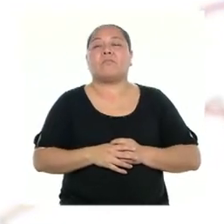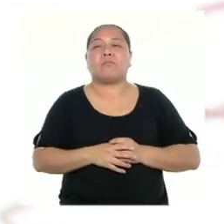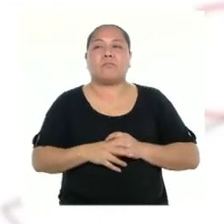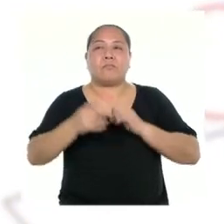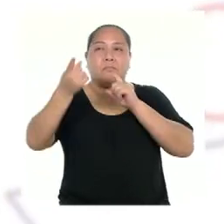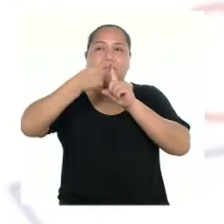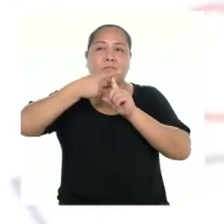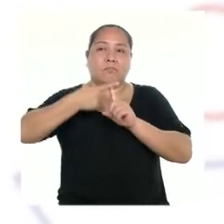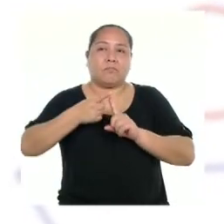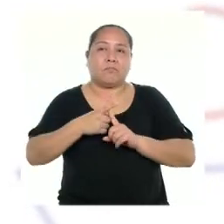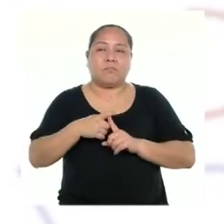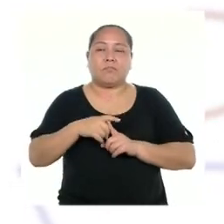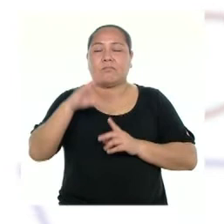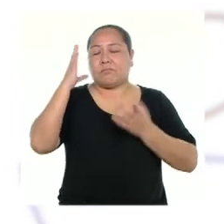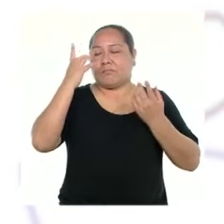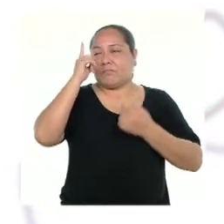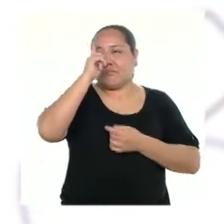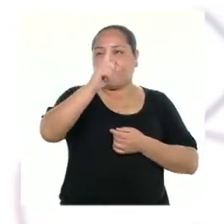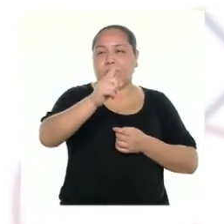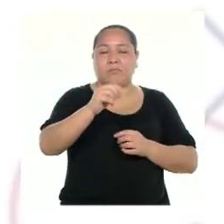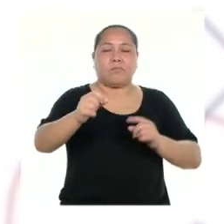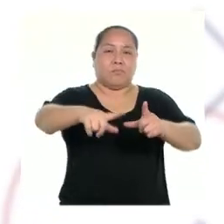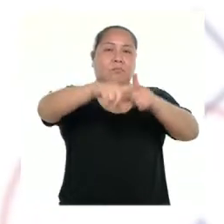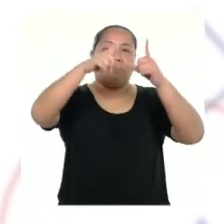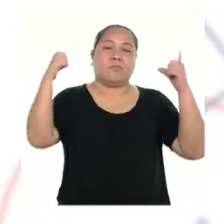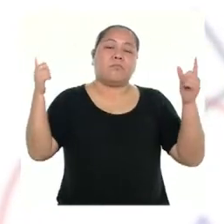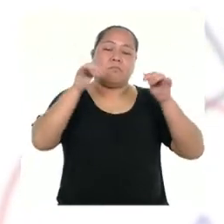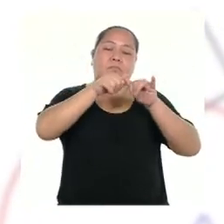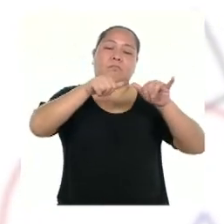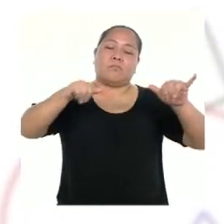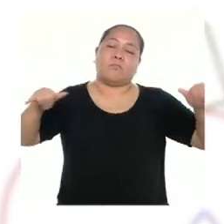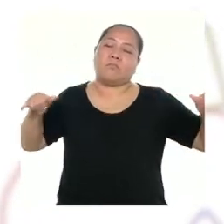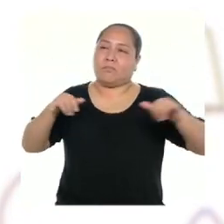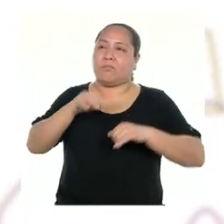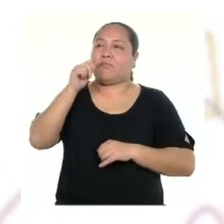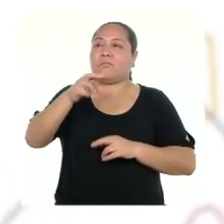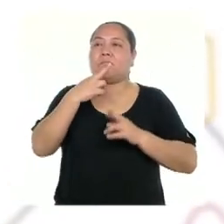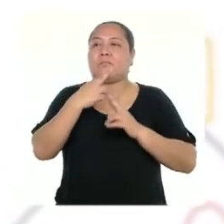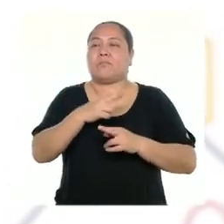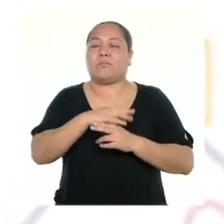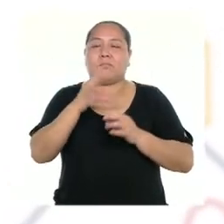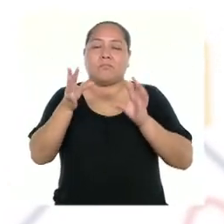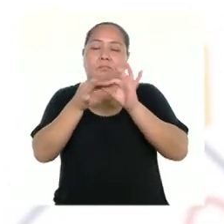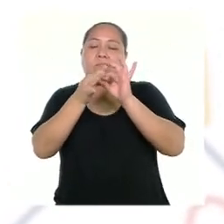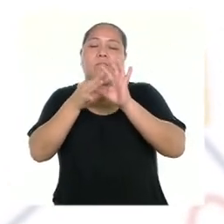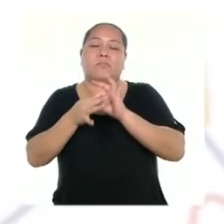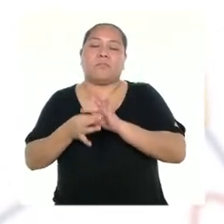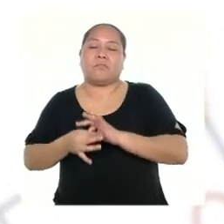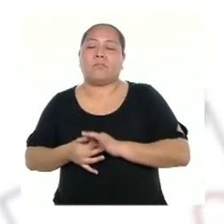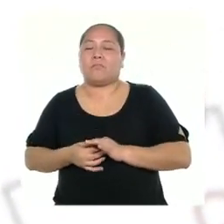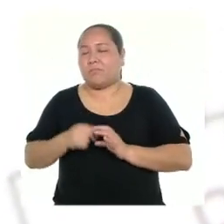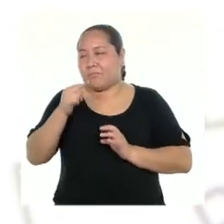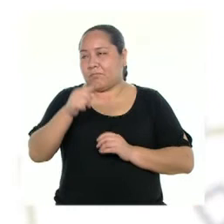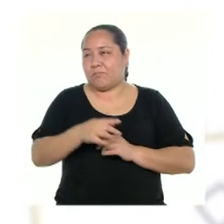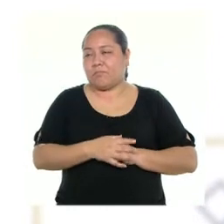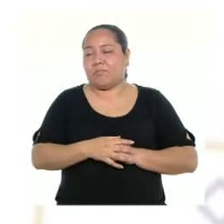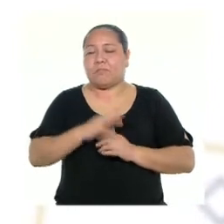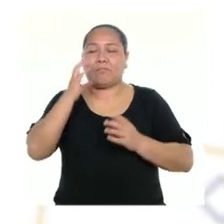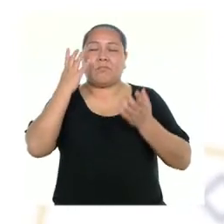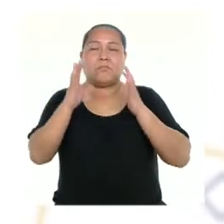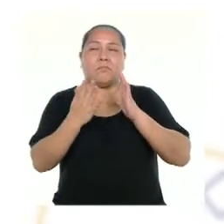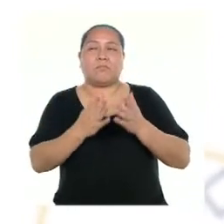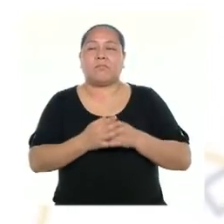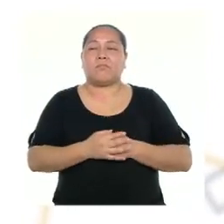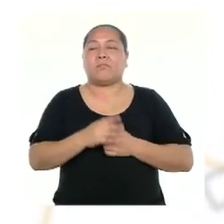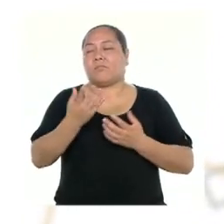si tuviéramos solo una única gran tira, que es resultado de unir todas las tiras. Es como si